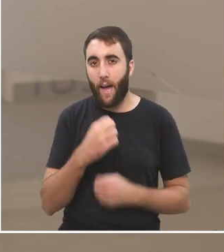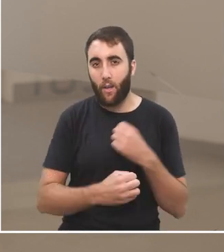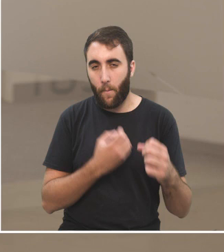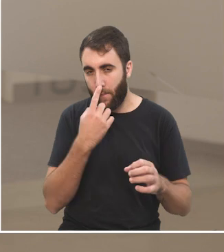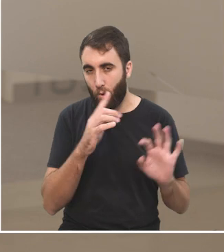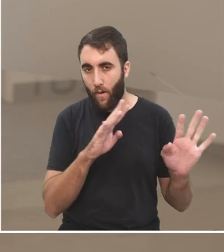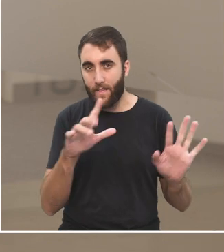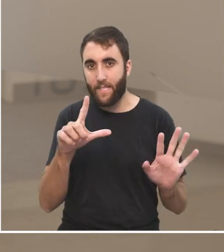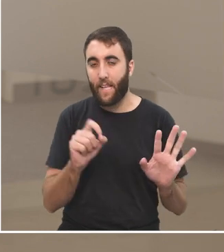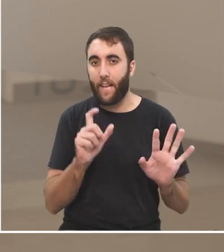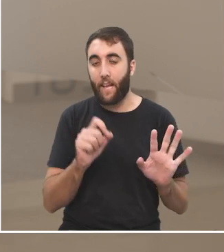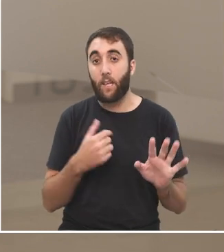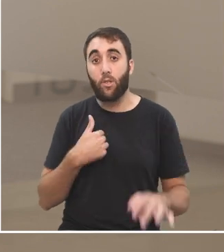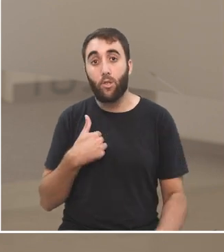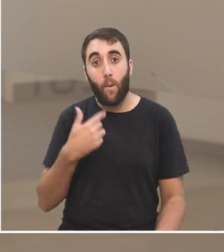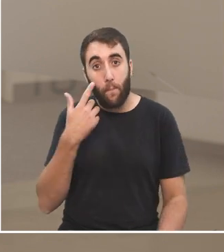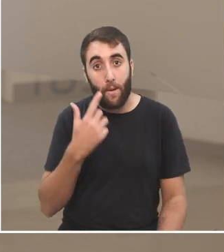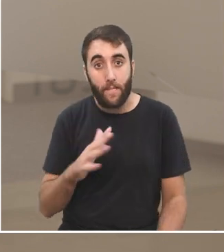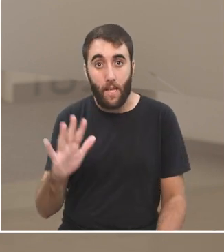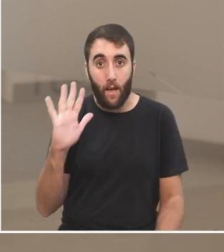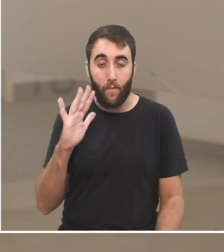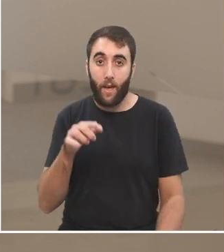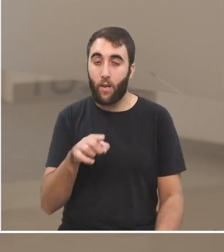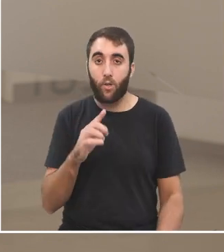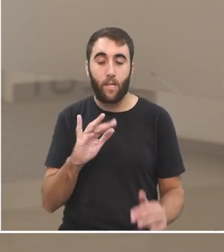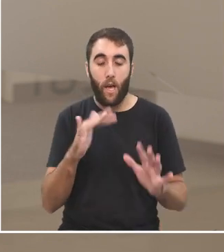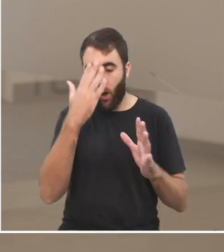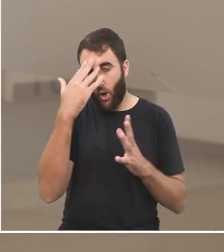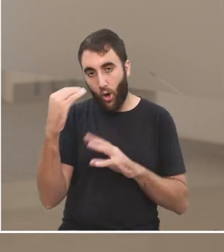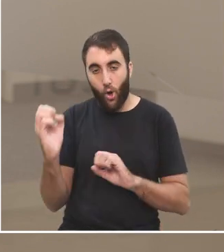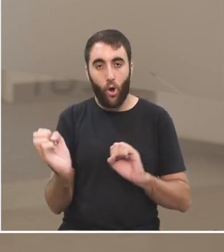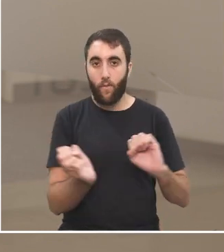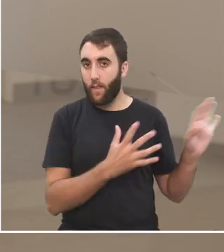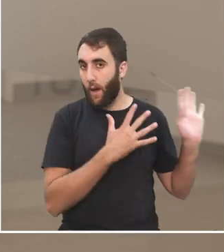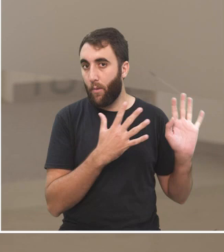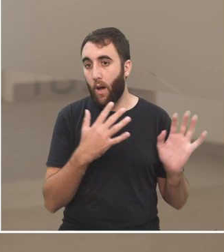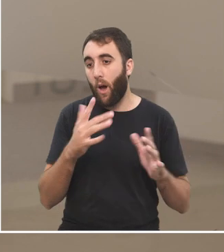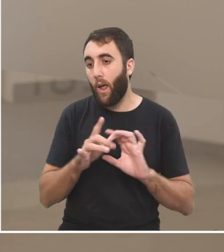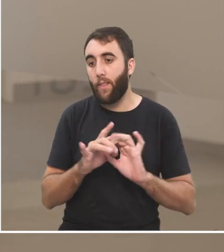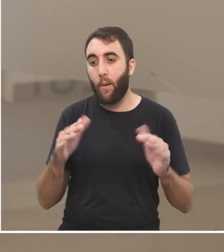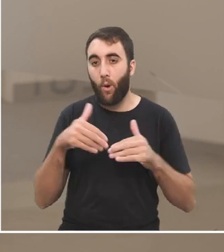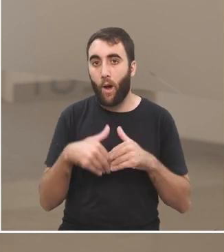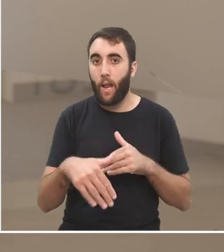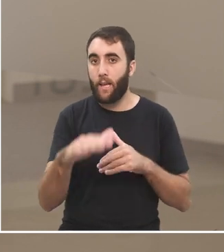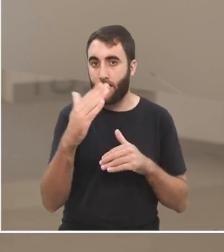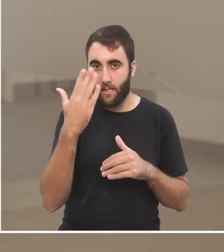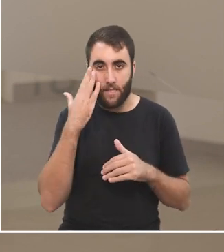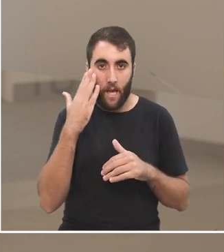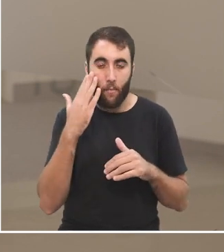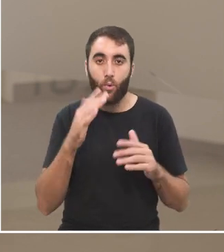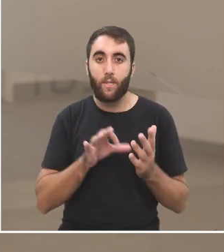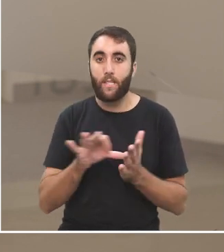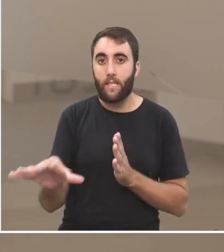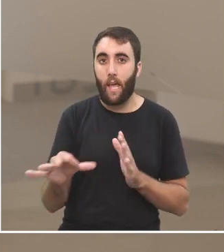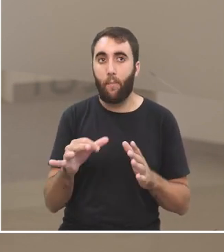por ahí, yo consideraba que esto era algo superado, o sea que hasta ahora bueno, la democracia como sabemos es un